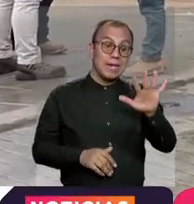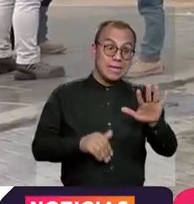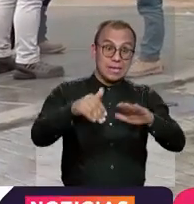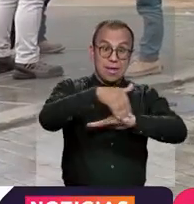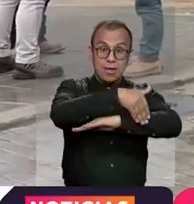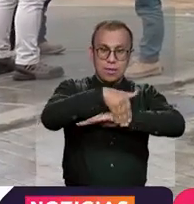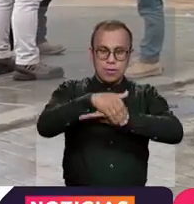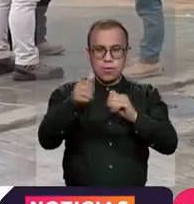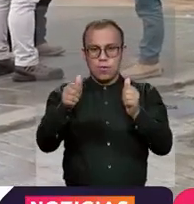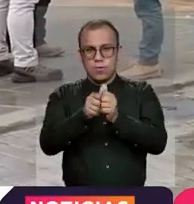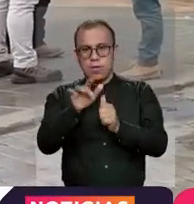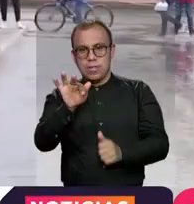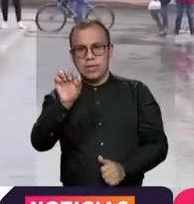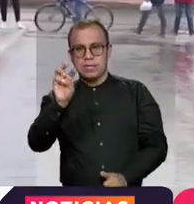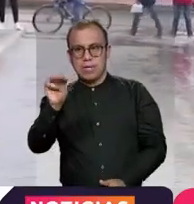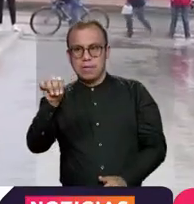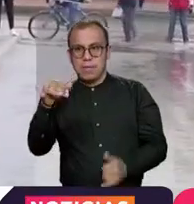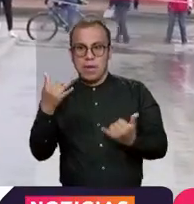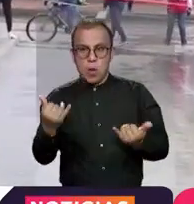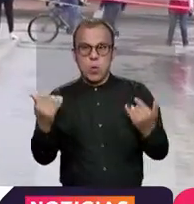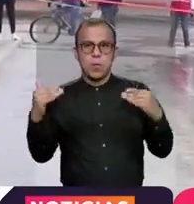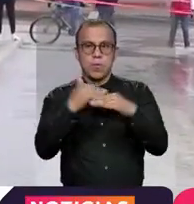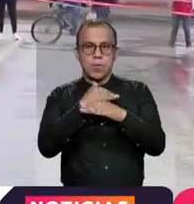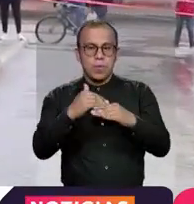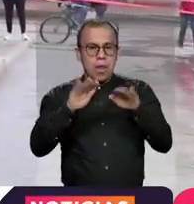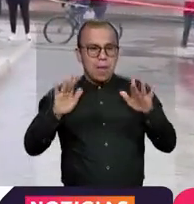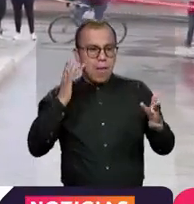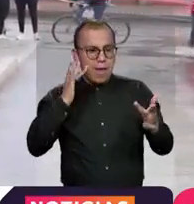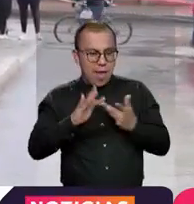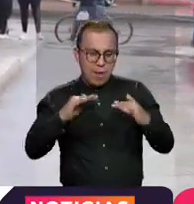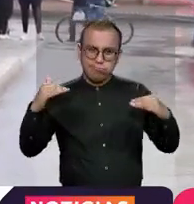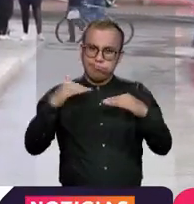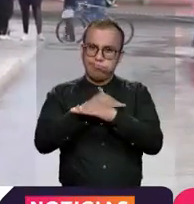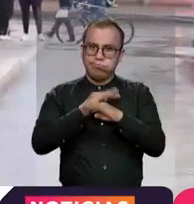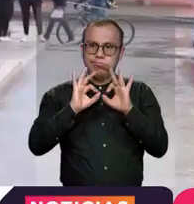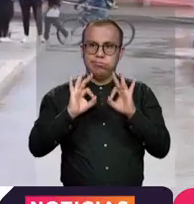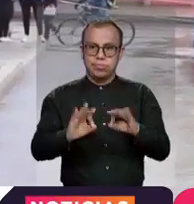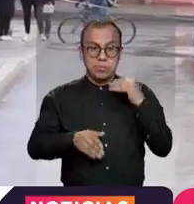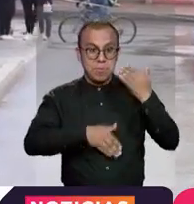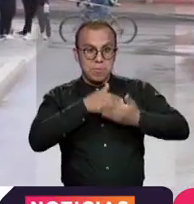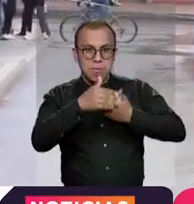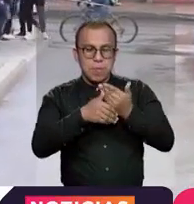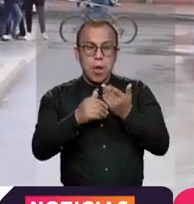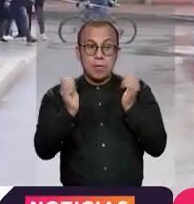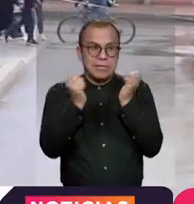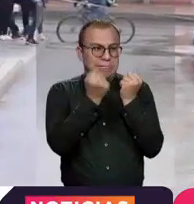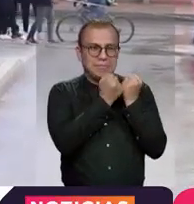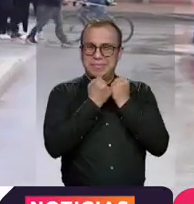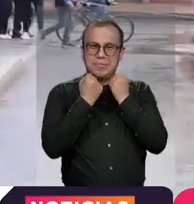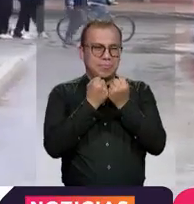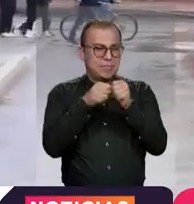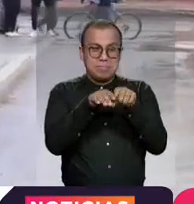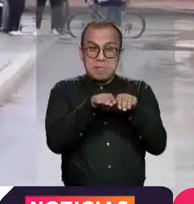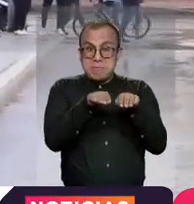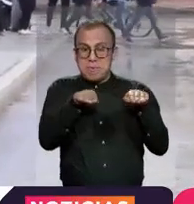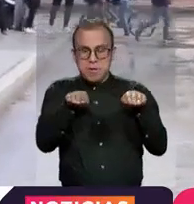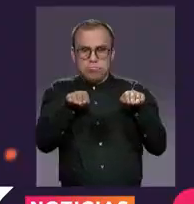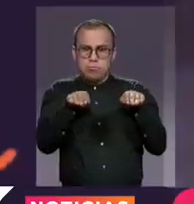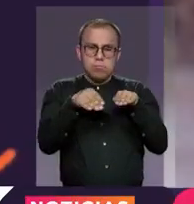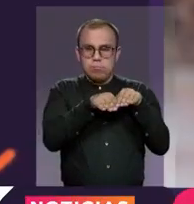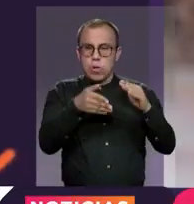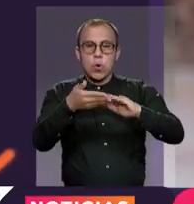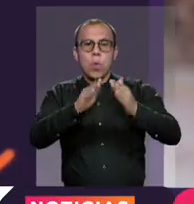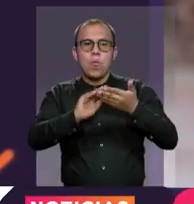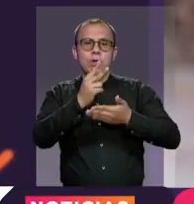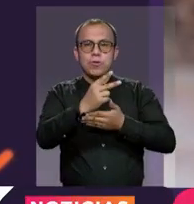con la avenida 3M. Es una vía con andenes bien hecha que va a desembotellar sustancialmente la comuna 1,